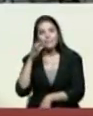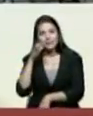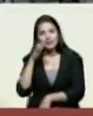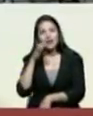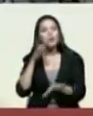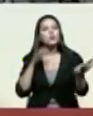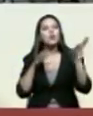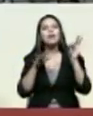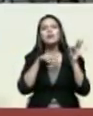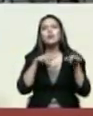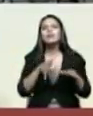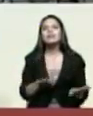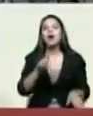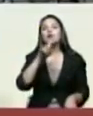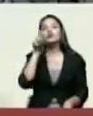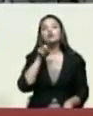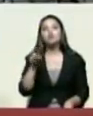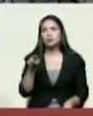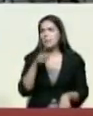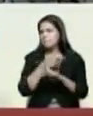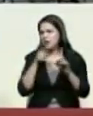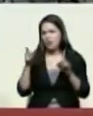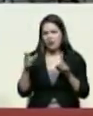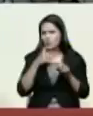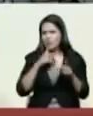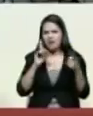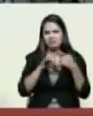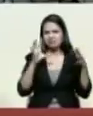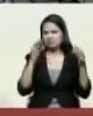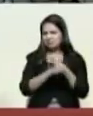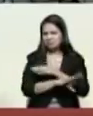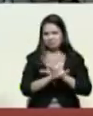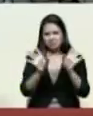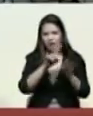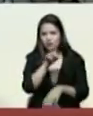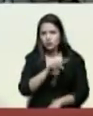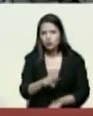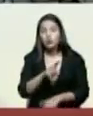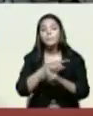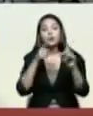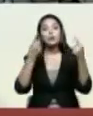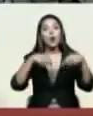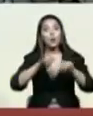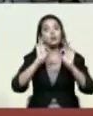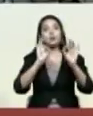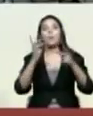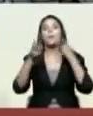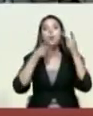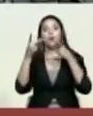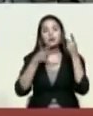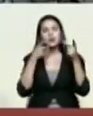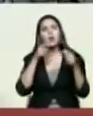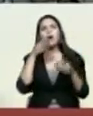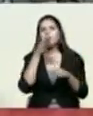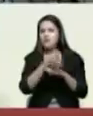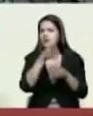el Zulia. No tiene ningún vínculo con el Zulia. Y un acuerdo político de Miquelena, que estaba